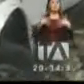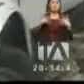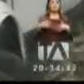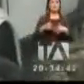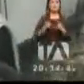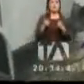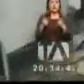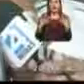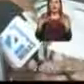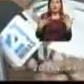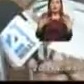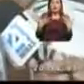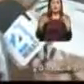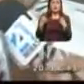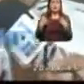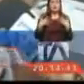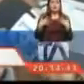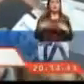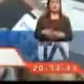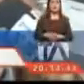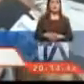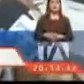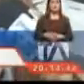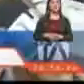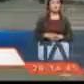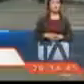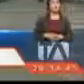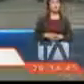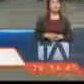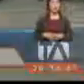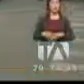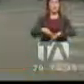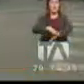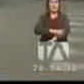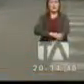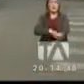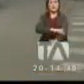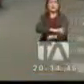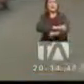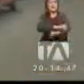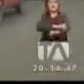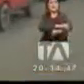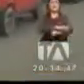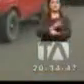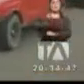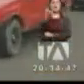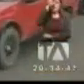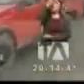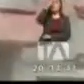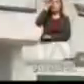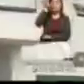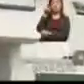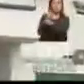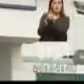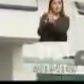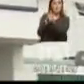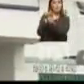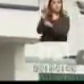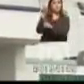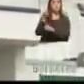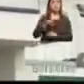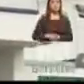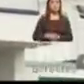bastante conmocionados. Y la pierna tenía presa, no la podía sacar. De inmediato fueron trasladados a la casa de salud más cercana, donde